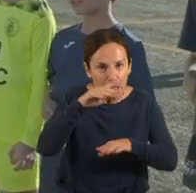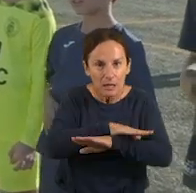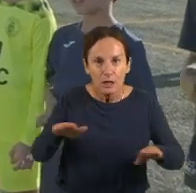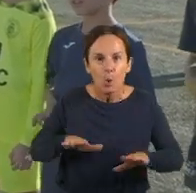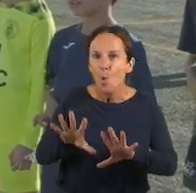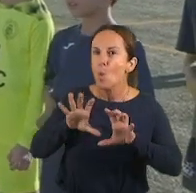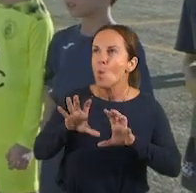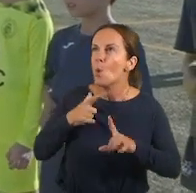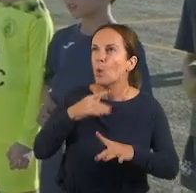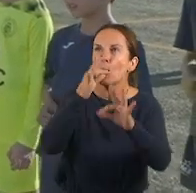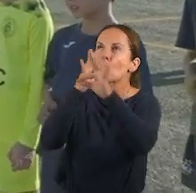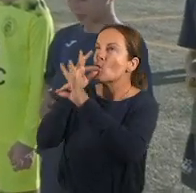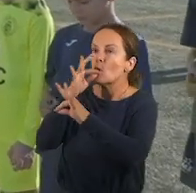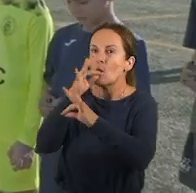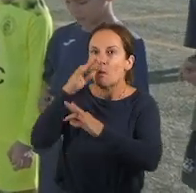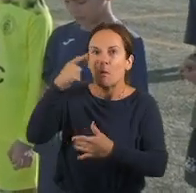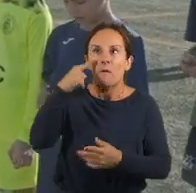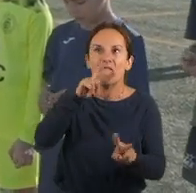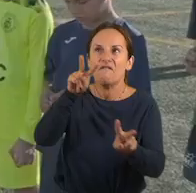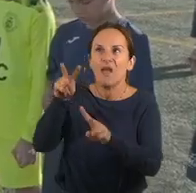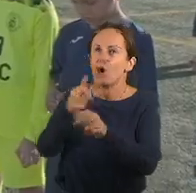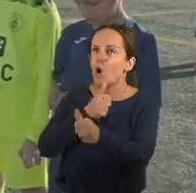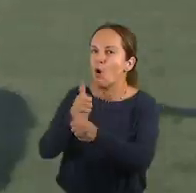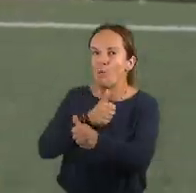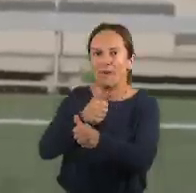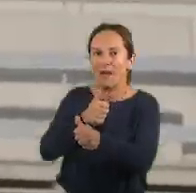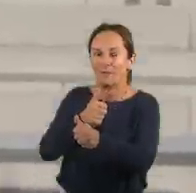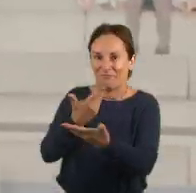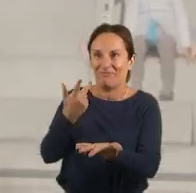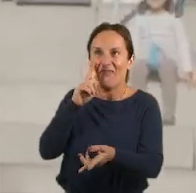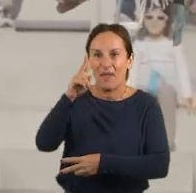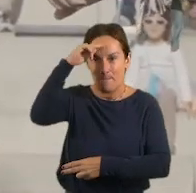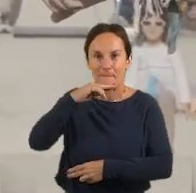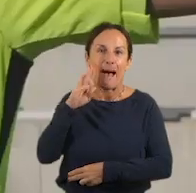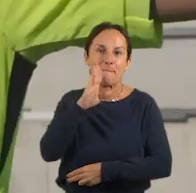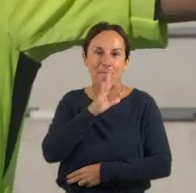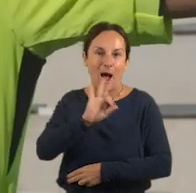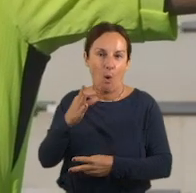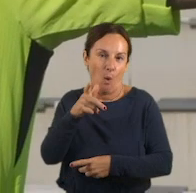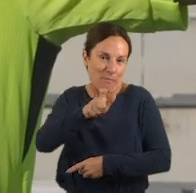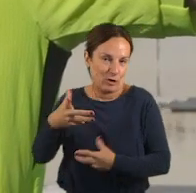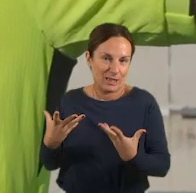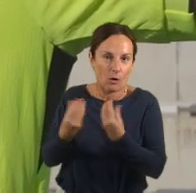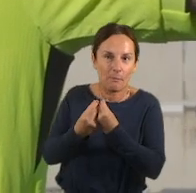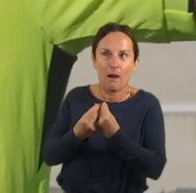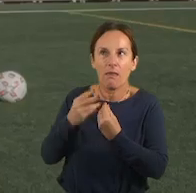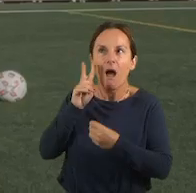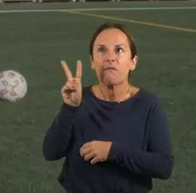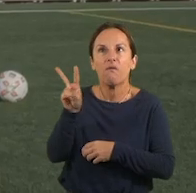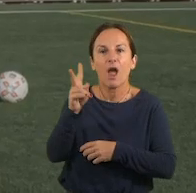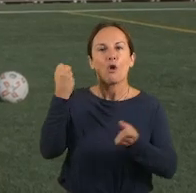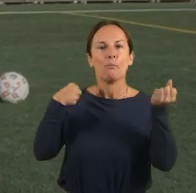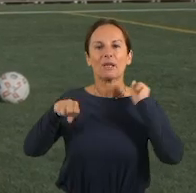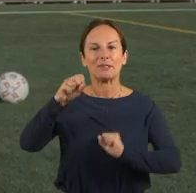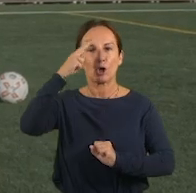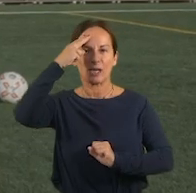son esponjitas, ellos absorben todo lo que ven de vosotros, sois un espejo para ellos donde mirarse, y creo que si ven a padres, madres o acompañantes